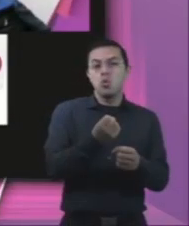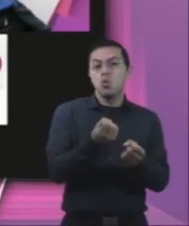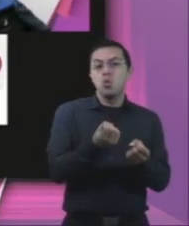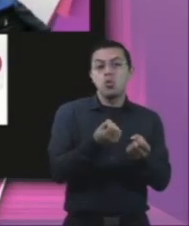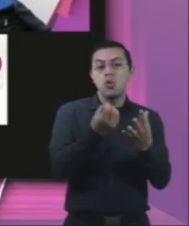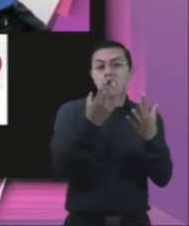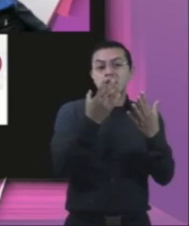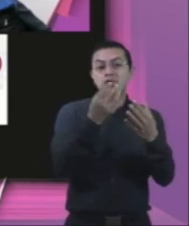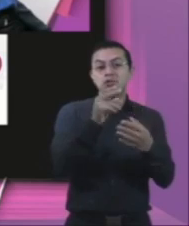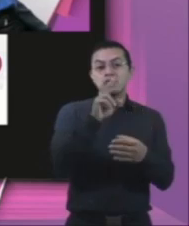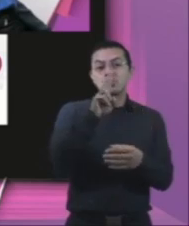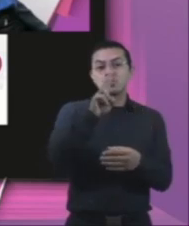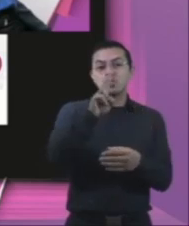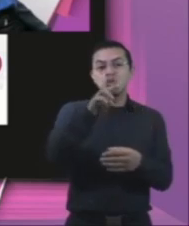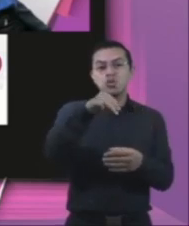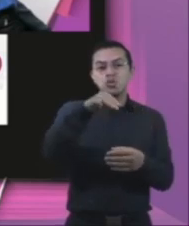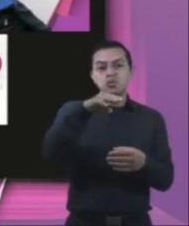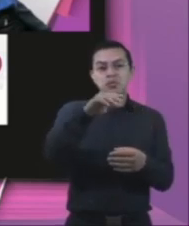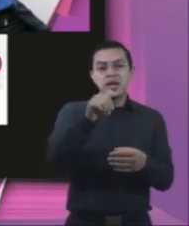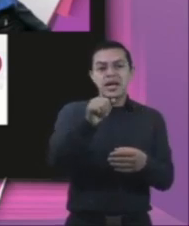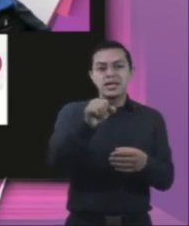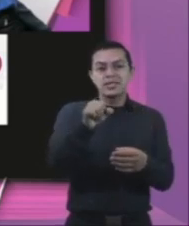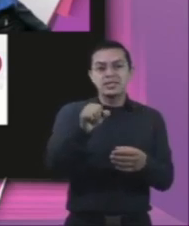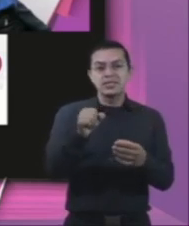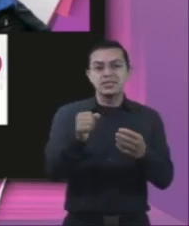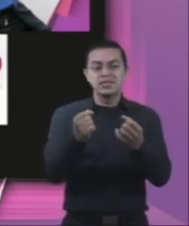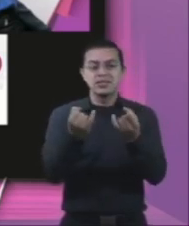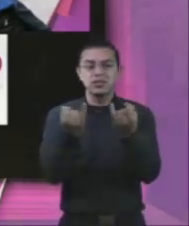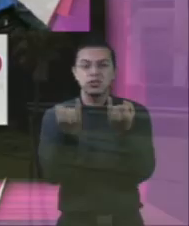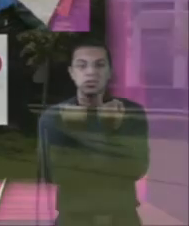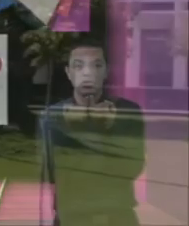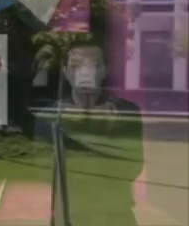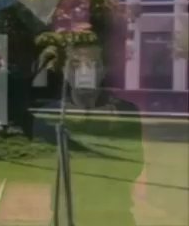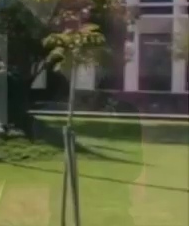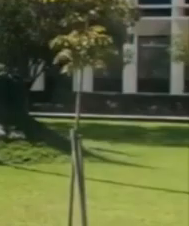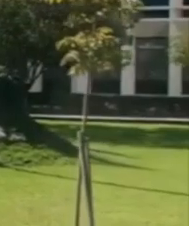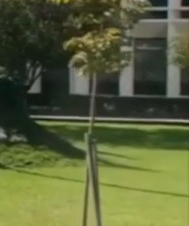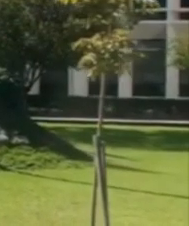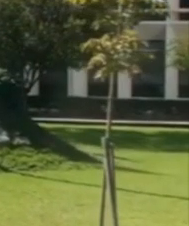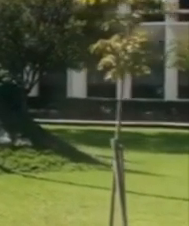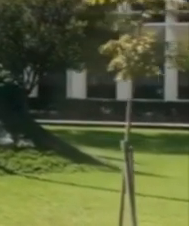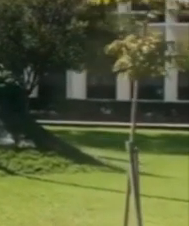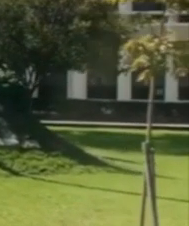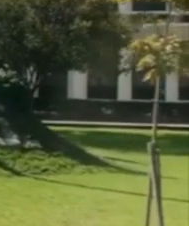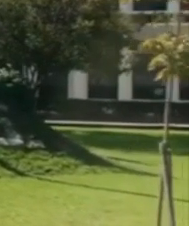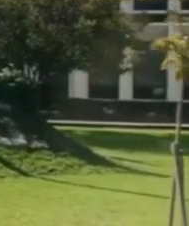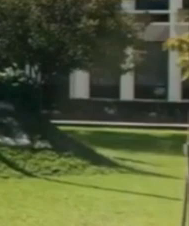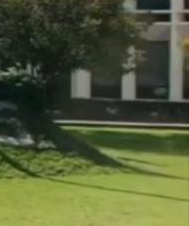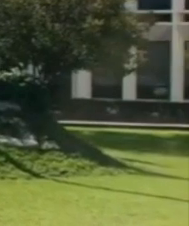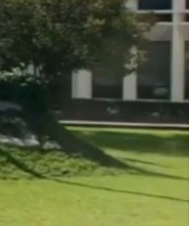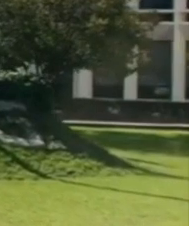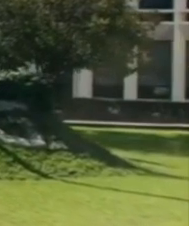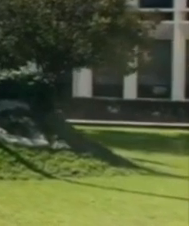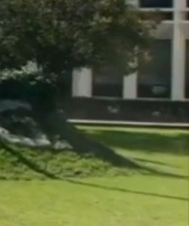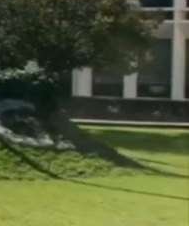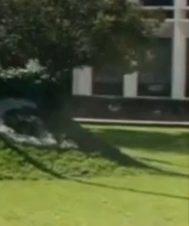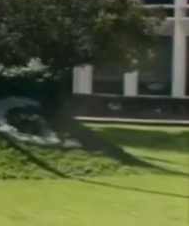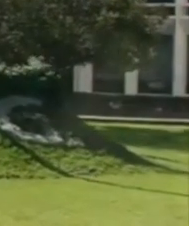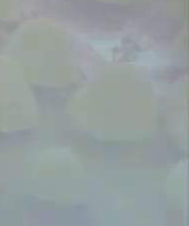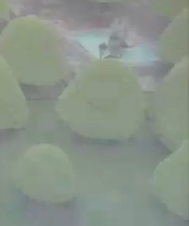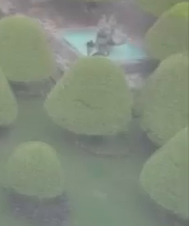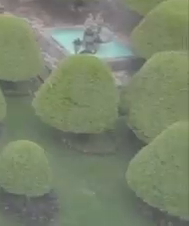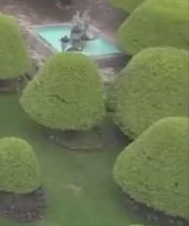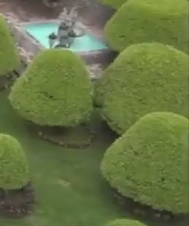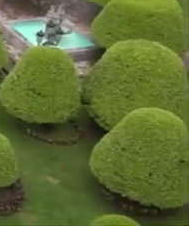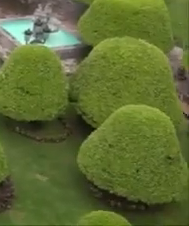en la sesión extraordinaria del Consejo general del instituto electoral del Estado de Guanajuato celebrada la mañana de este miércoles 13 de diciembre consejeros